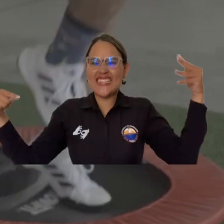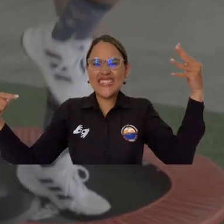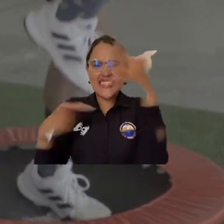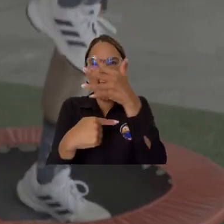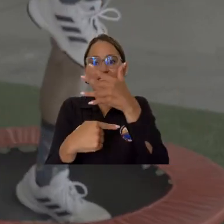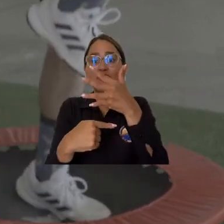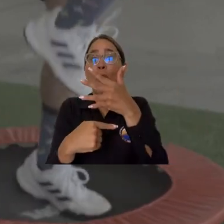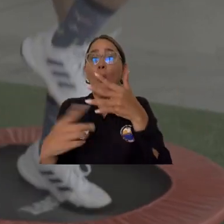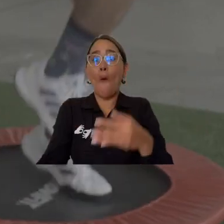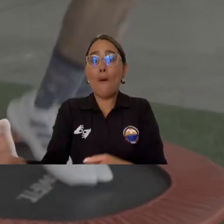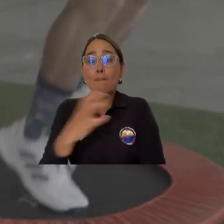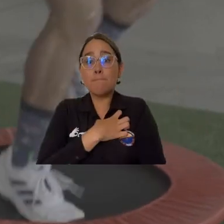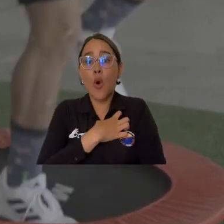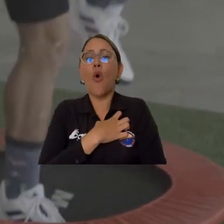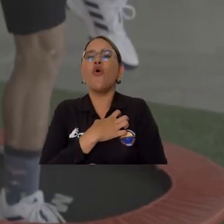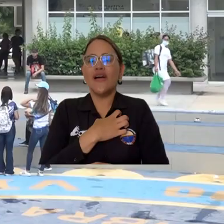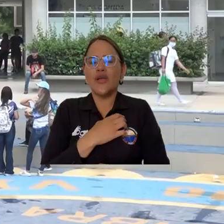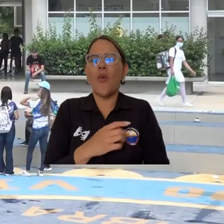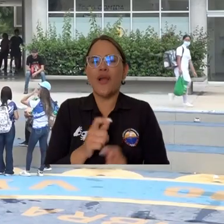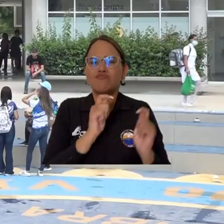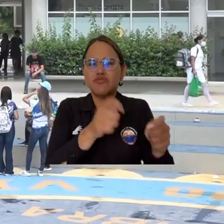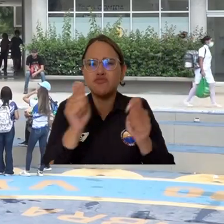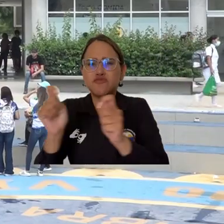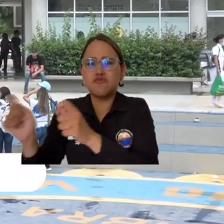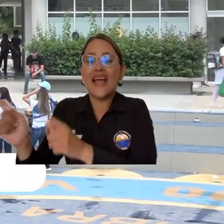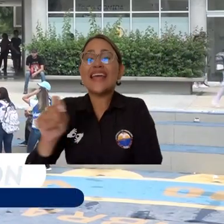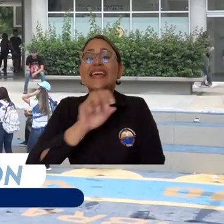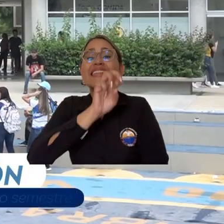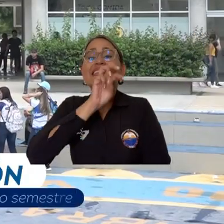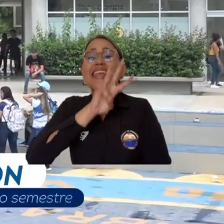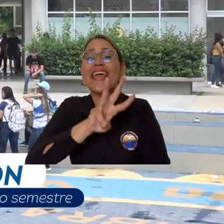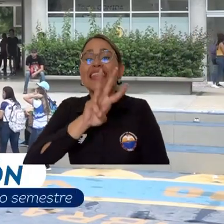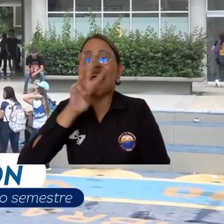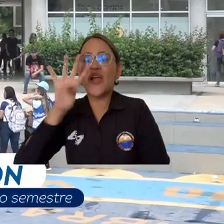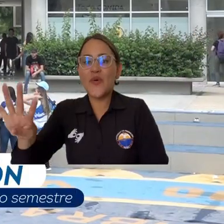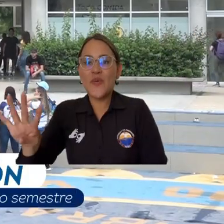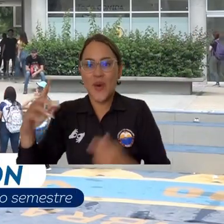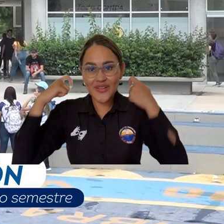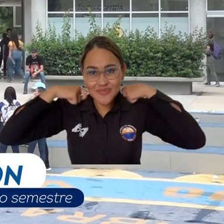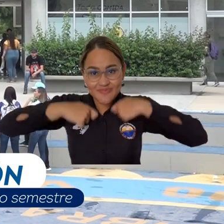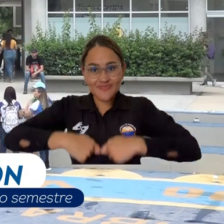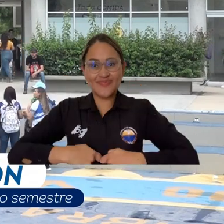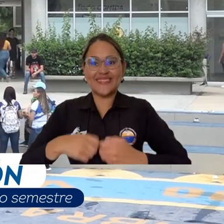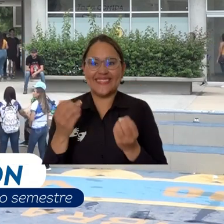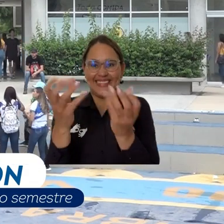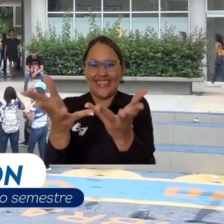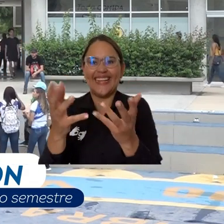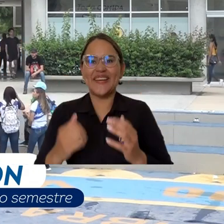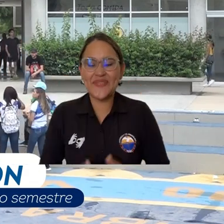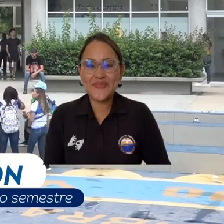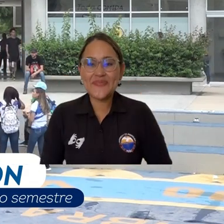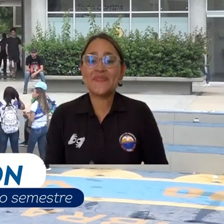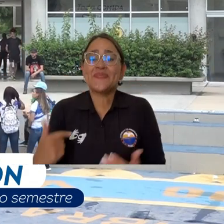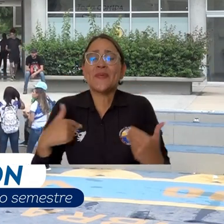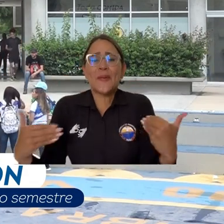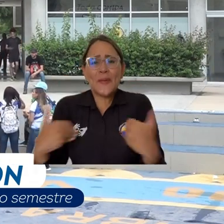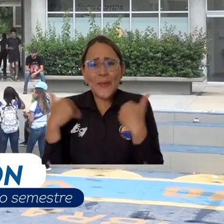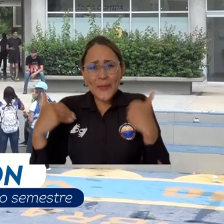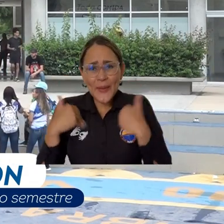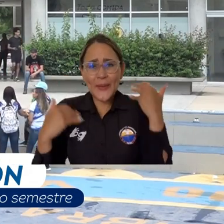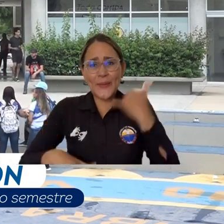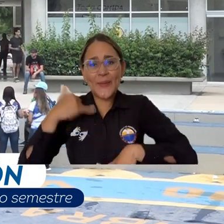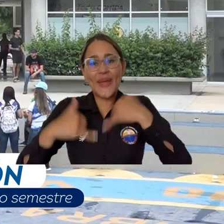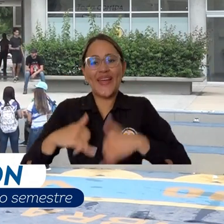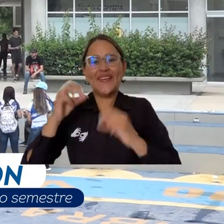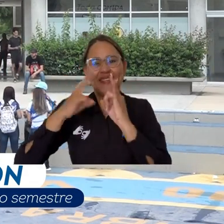tabla general con 34 medallas. Me siento orgulloso y contento del apoyo que recibimos por parte de la universidad en los ASCUN y después de